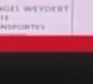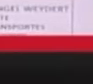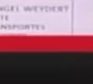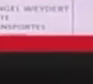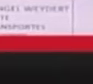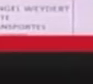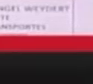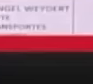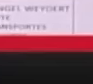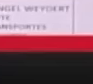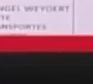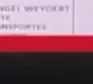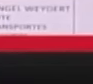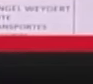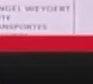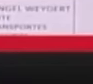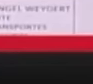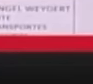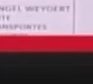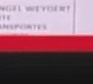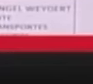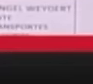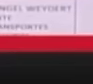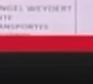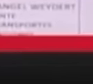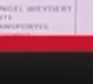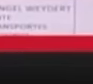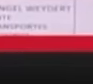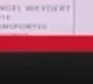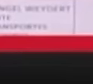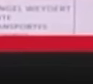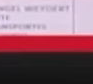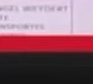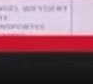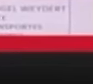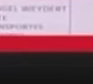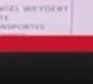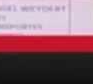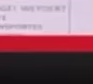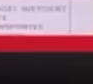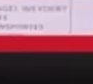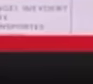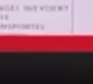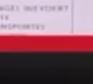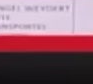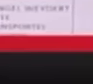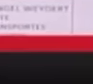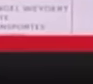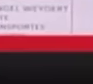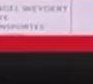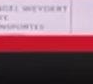Es decir, cuidado del medio ambiente, y además con una proyección de proveernos de los distintos árboles o